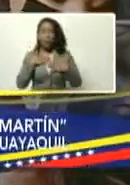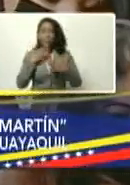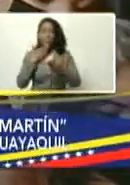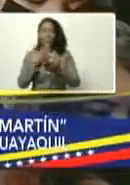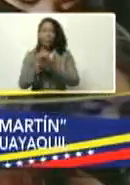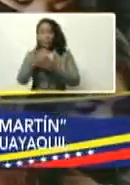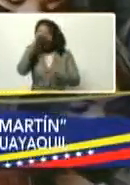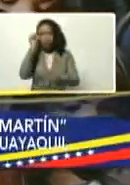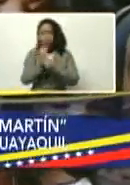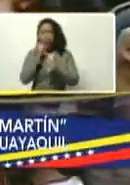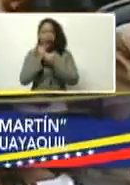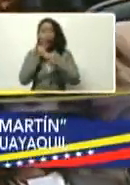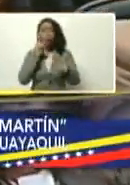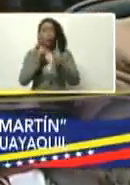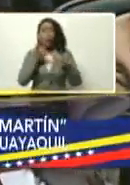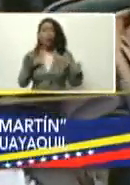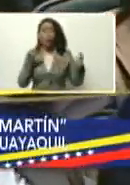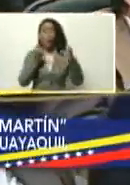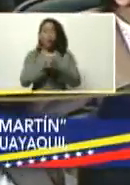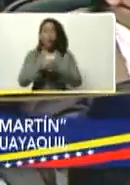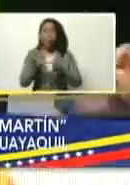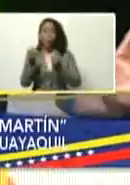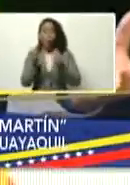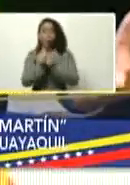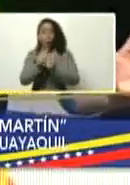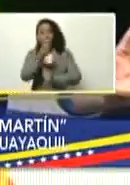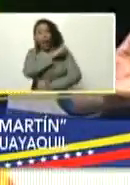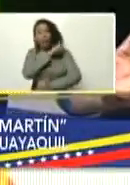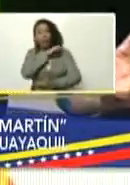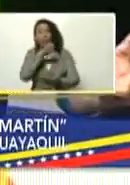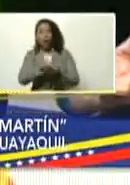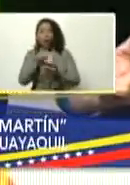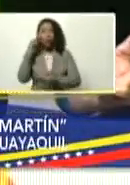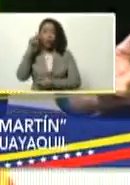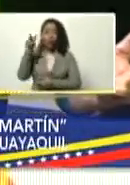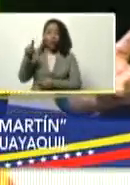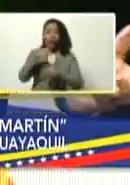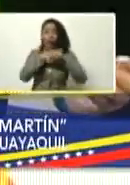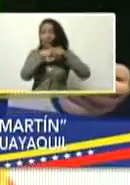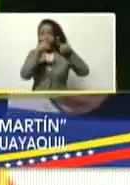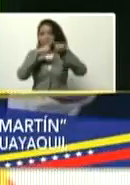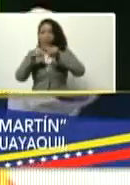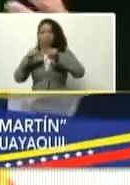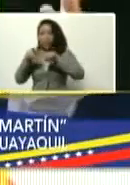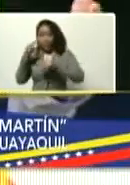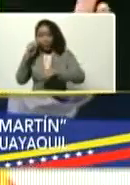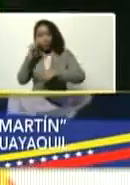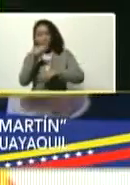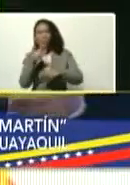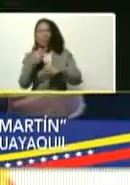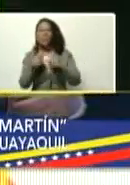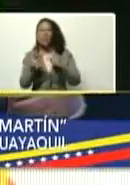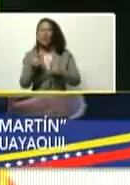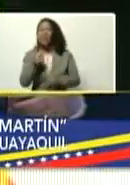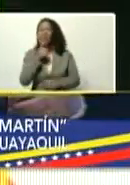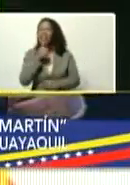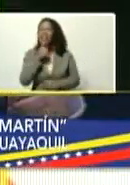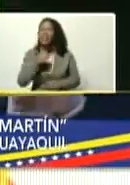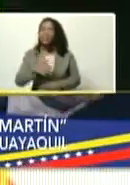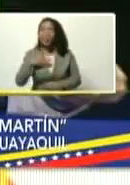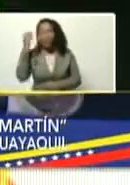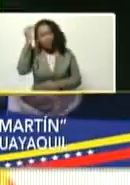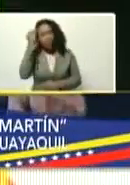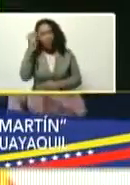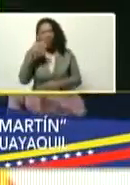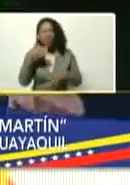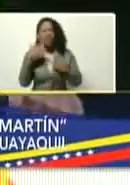en algunas reuniones con jefes de Estado y ahí se percibía también la diferencia. Pero ¿quién puede pensar